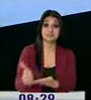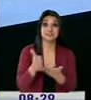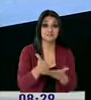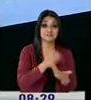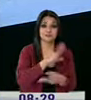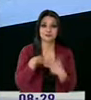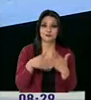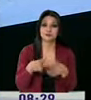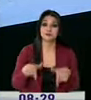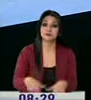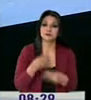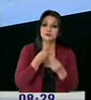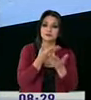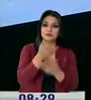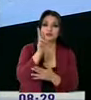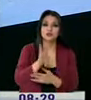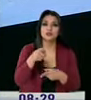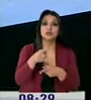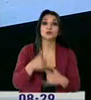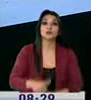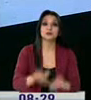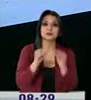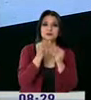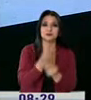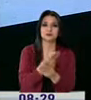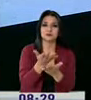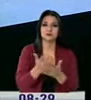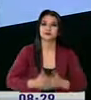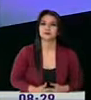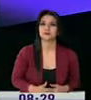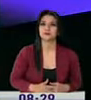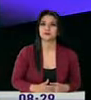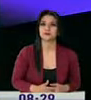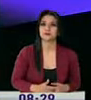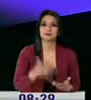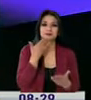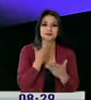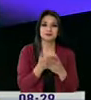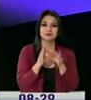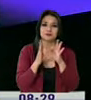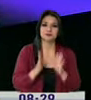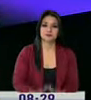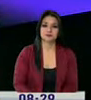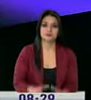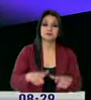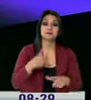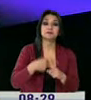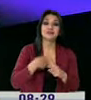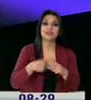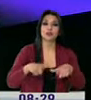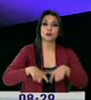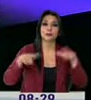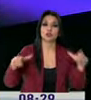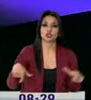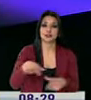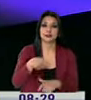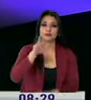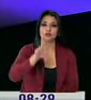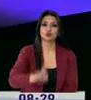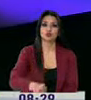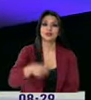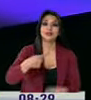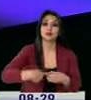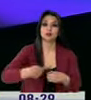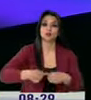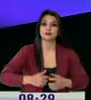información generada aquí en el sur de la capital. Ustedes continúan con más. Sofía Vintimilla, allá en el centro de abastos de Quito, el mercado mayorista. Eso es